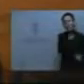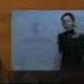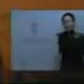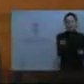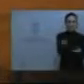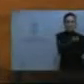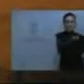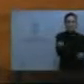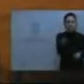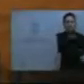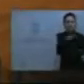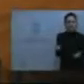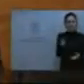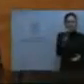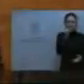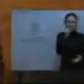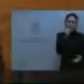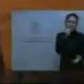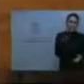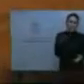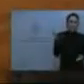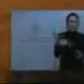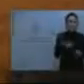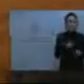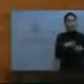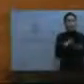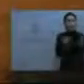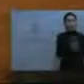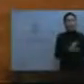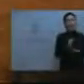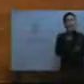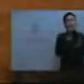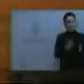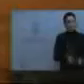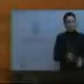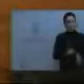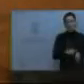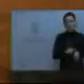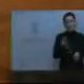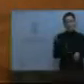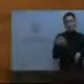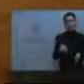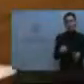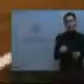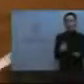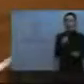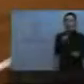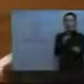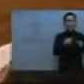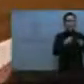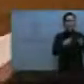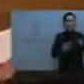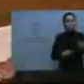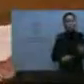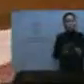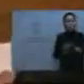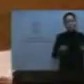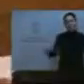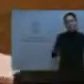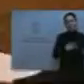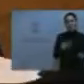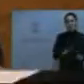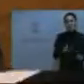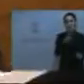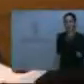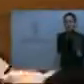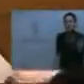muy bien. Yo ya termino, señor consejero, bueno, porque por falta de tiempo podría decirle muchísimas más cosas, pero lo que le voy a decir